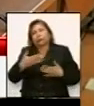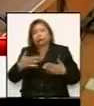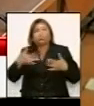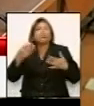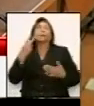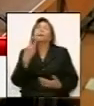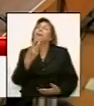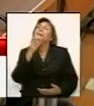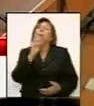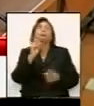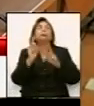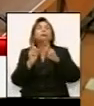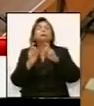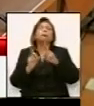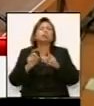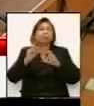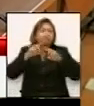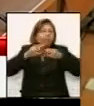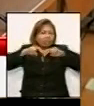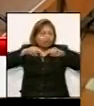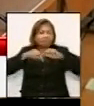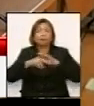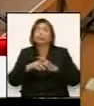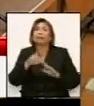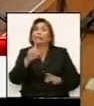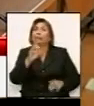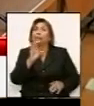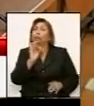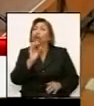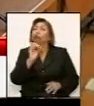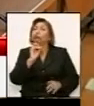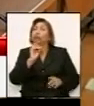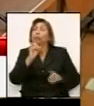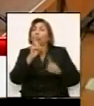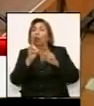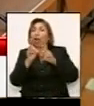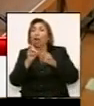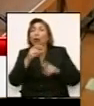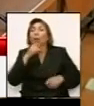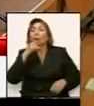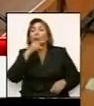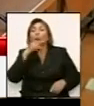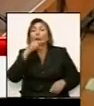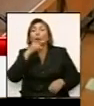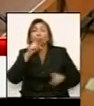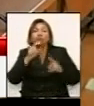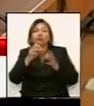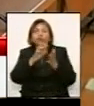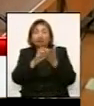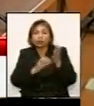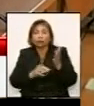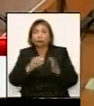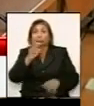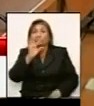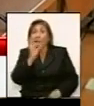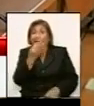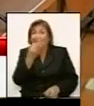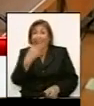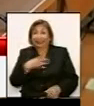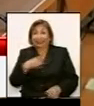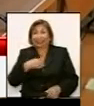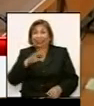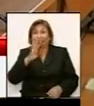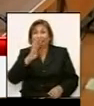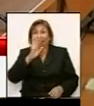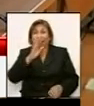20 entrevistas a profundidad y 180 encuestas a principalmente mujeres entre 19 y 45 años que vivían en